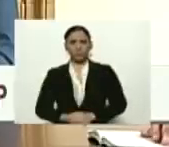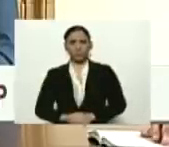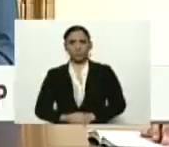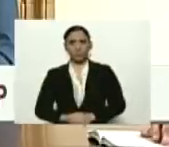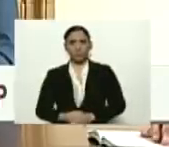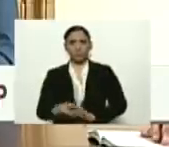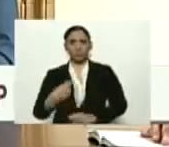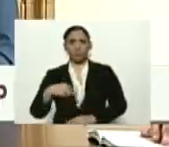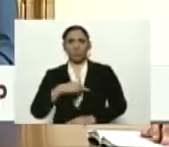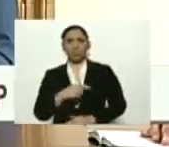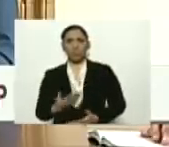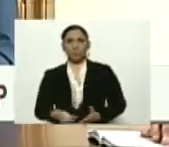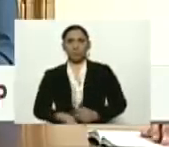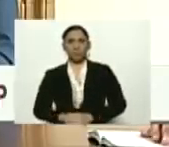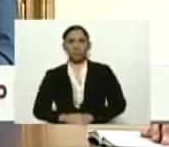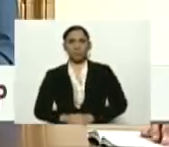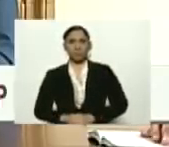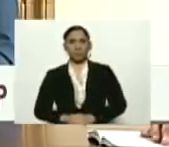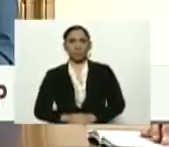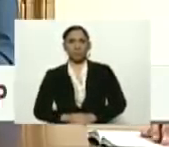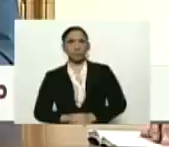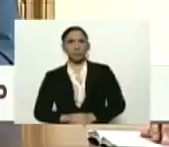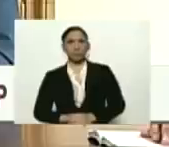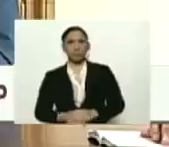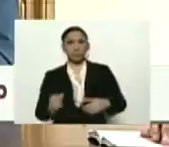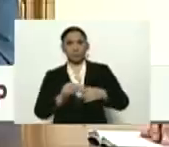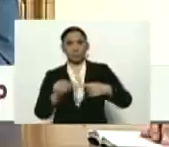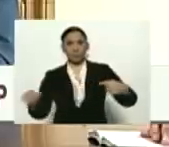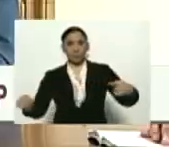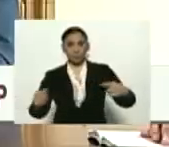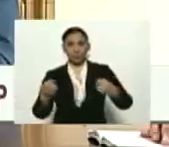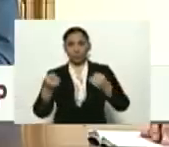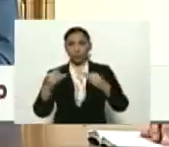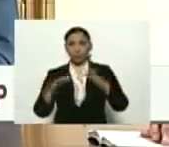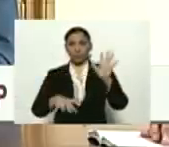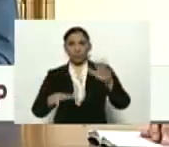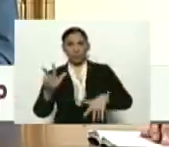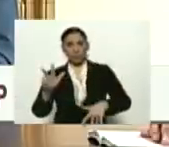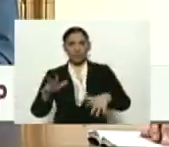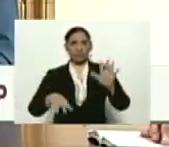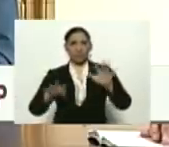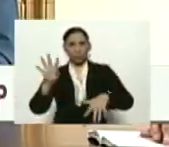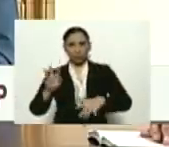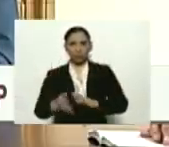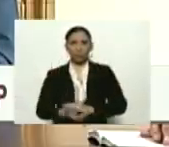Estamos llegando a la semana número 13, 14,